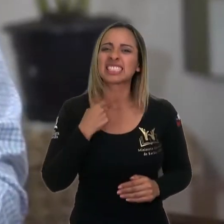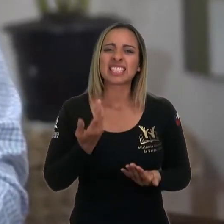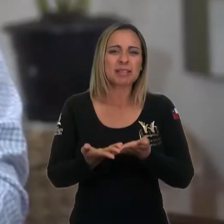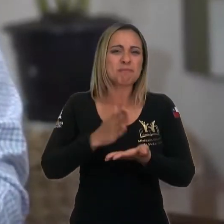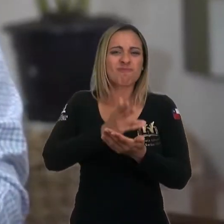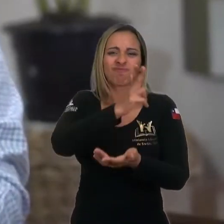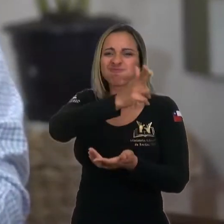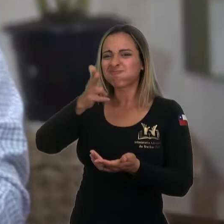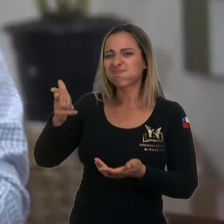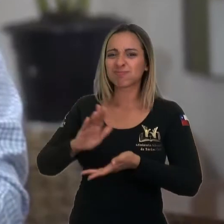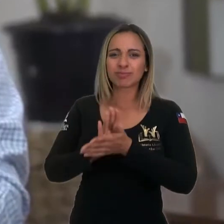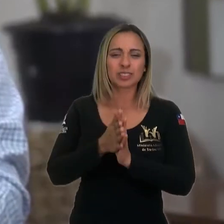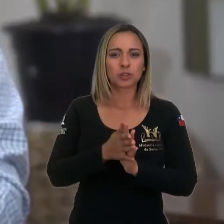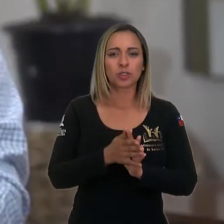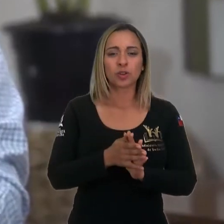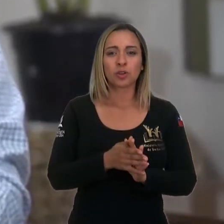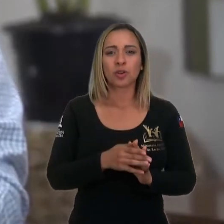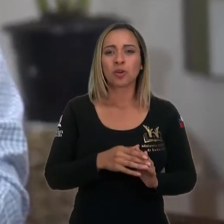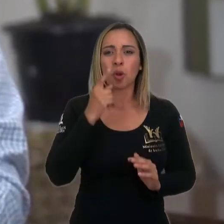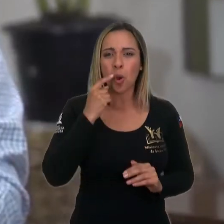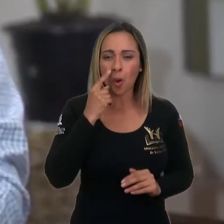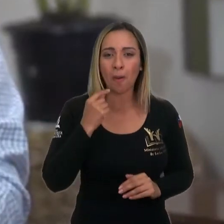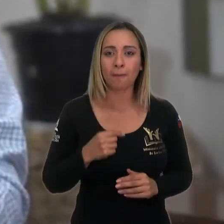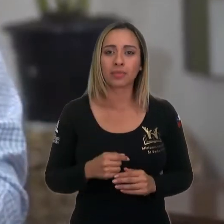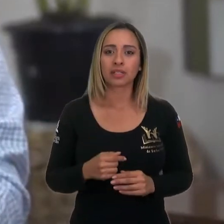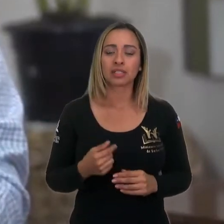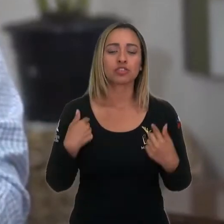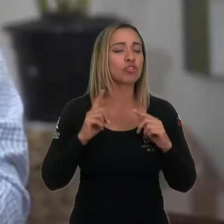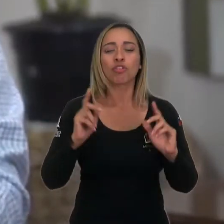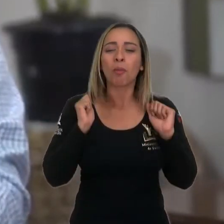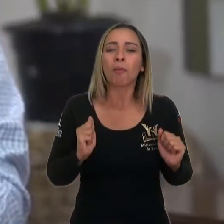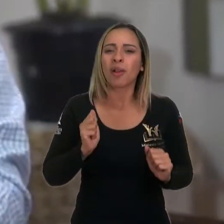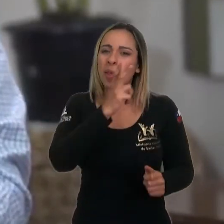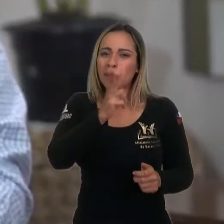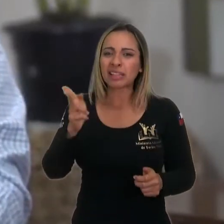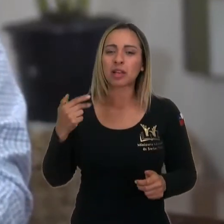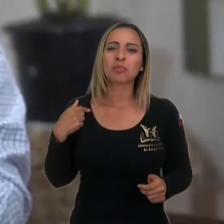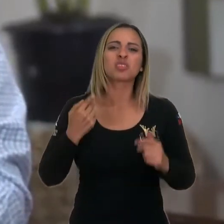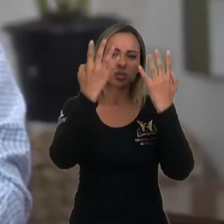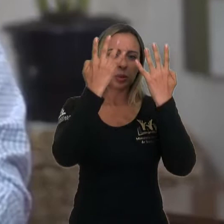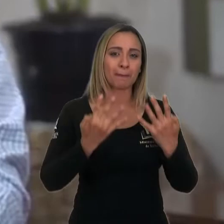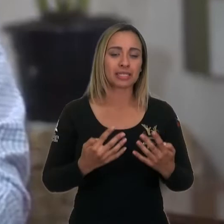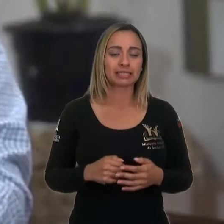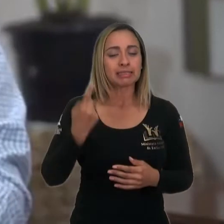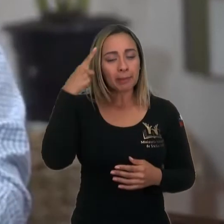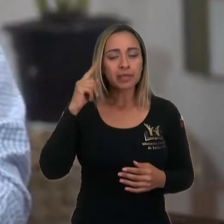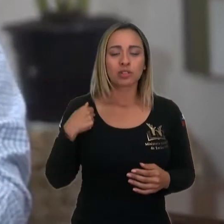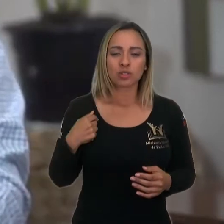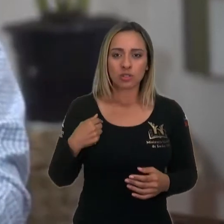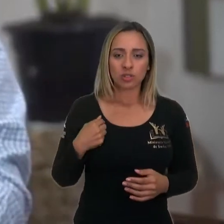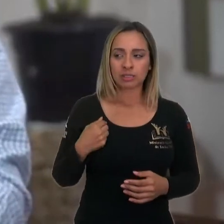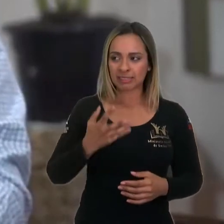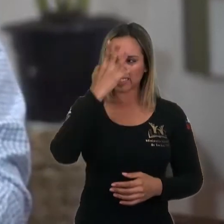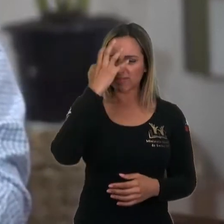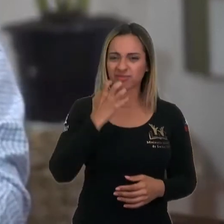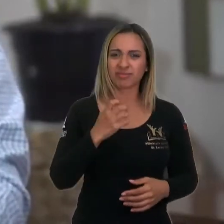todos los hombres, pero no soy loca, sé que si mato, voy presa, entonces me estoy matando lentamente, y